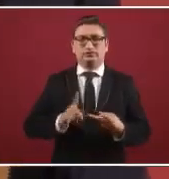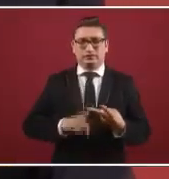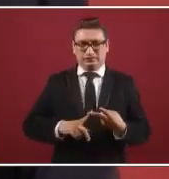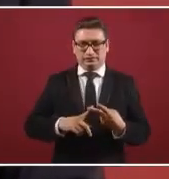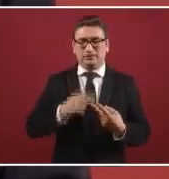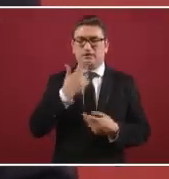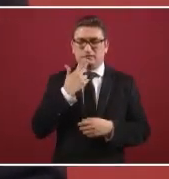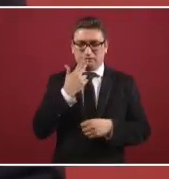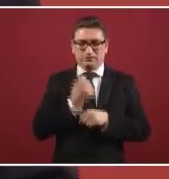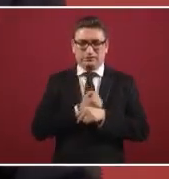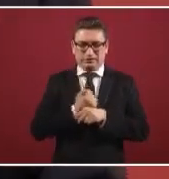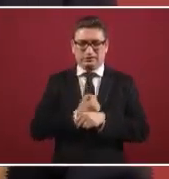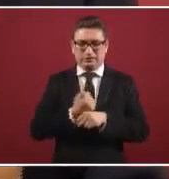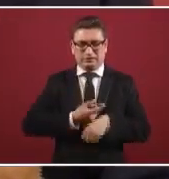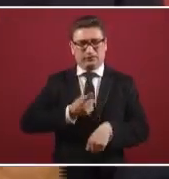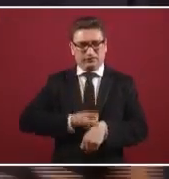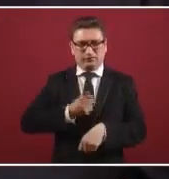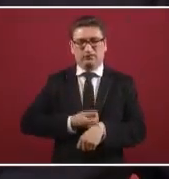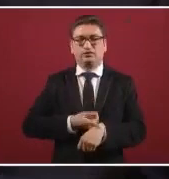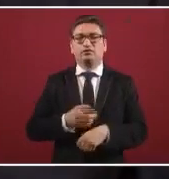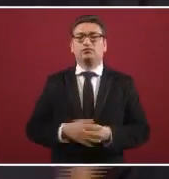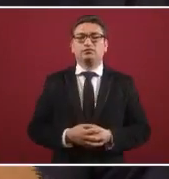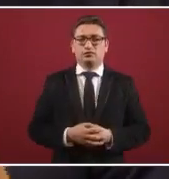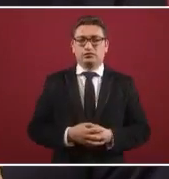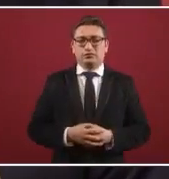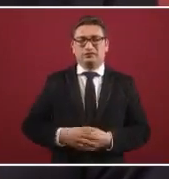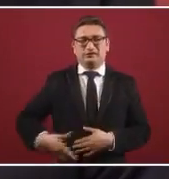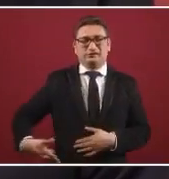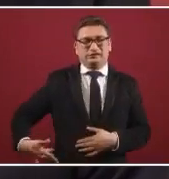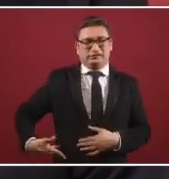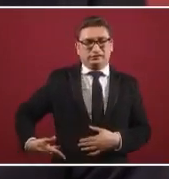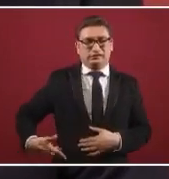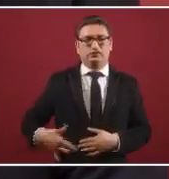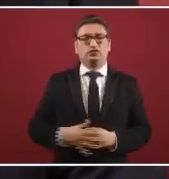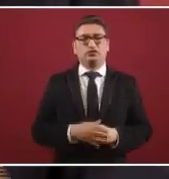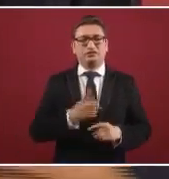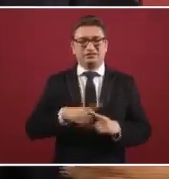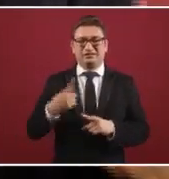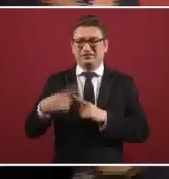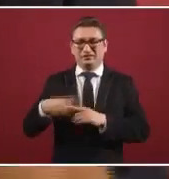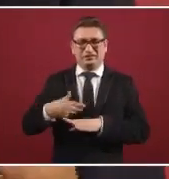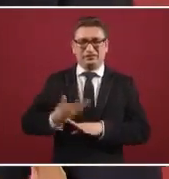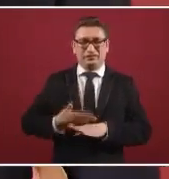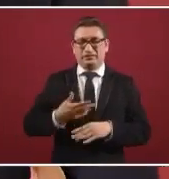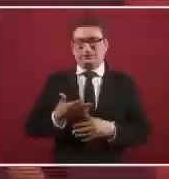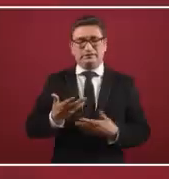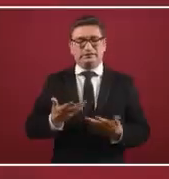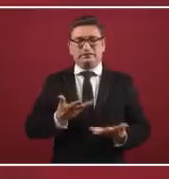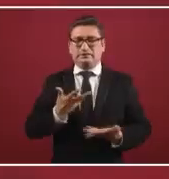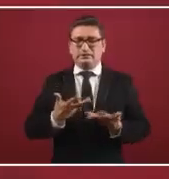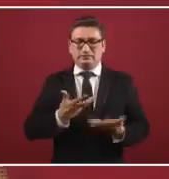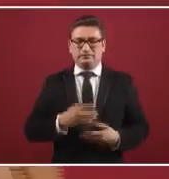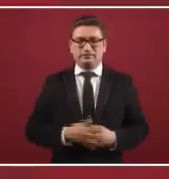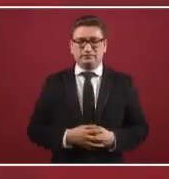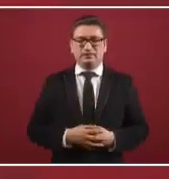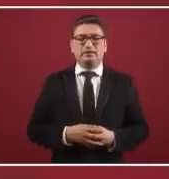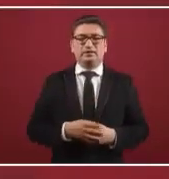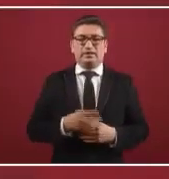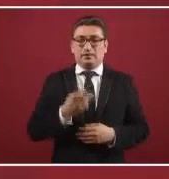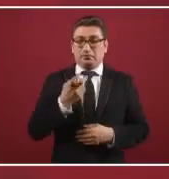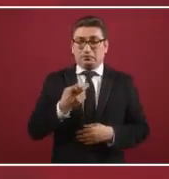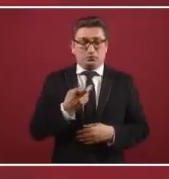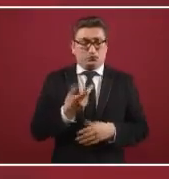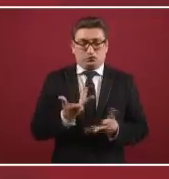diabetes, que afectan riñones. Entonces, no estaba hecho el sistema